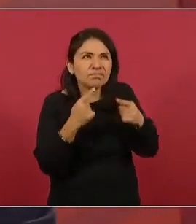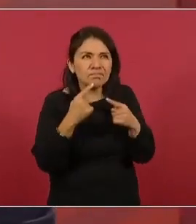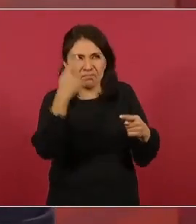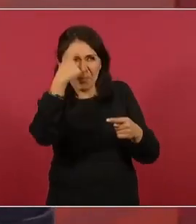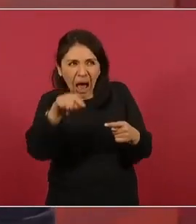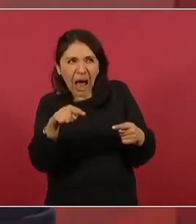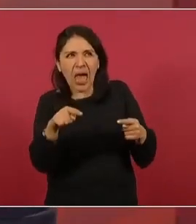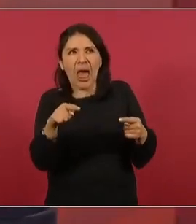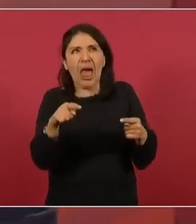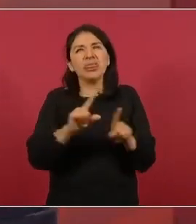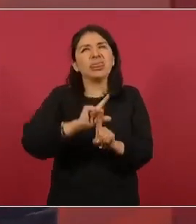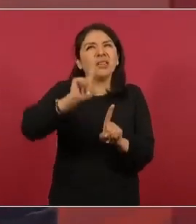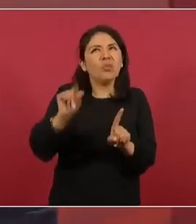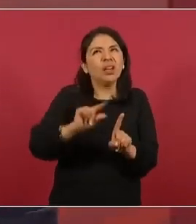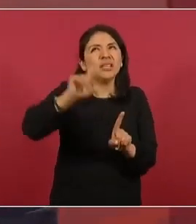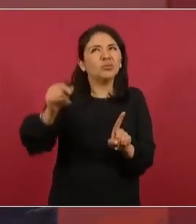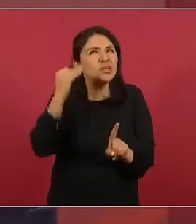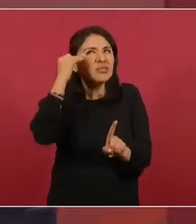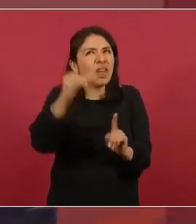tácticas dilatorias,